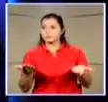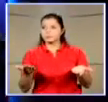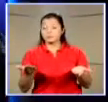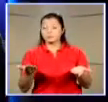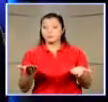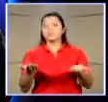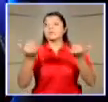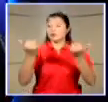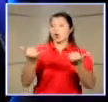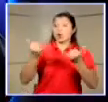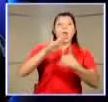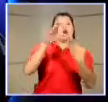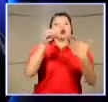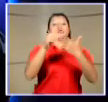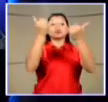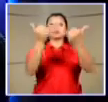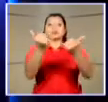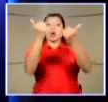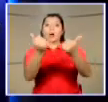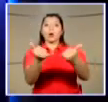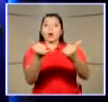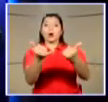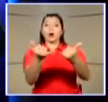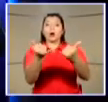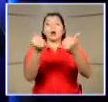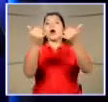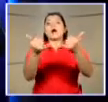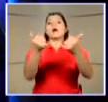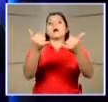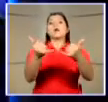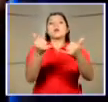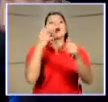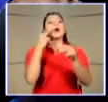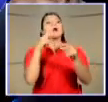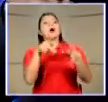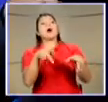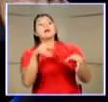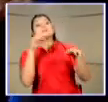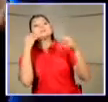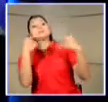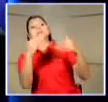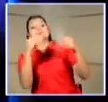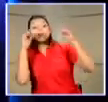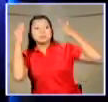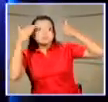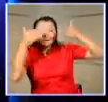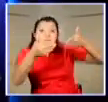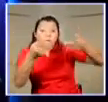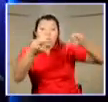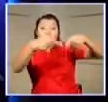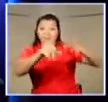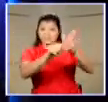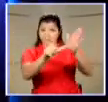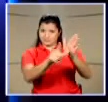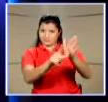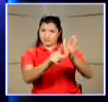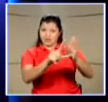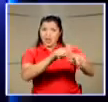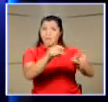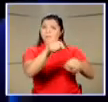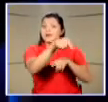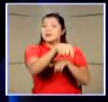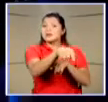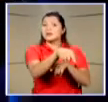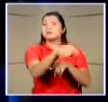Estamos todos cortándonos las venas por lo que pasa por la Asamblea Legislativa. Y por la Asamblea Legislativa pasa apenas el 40% de